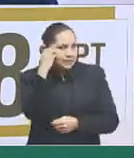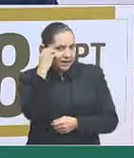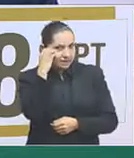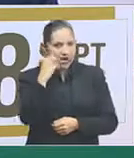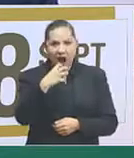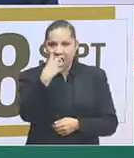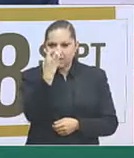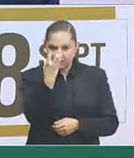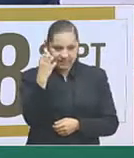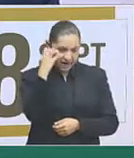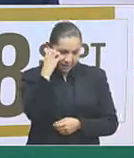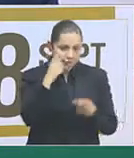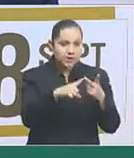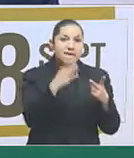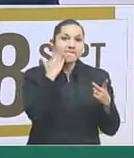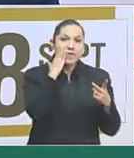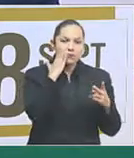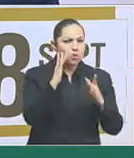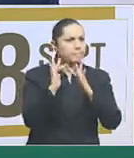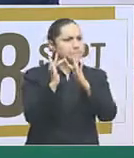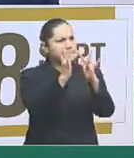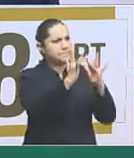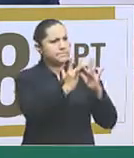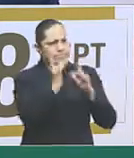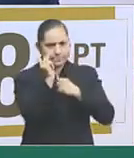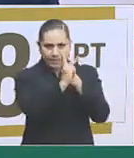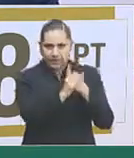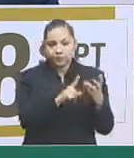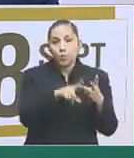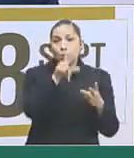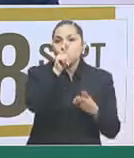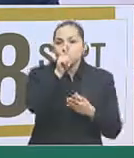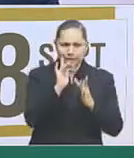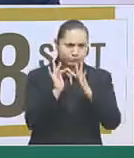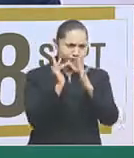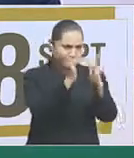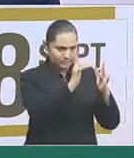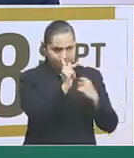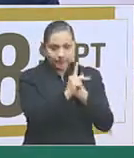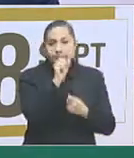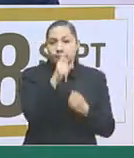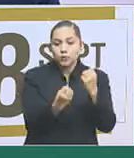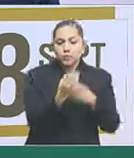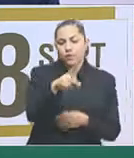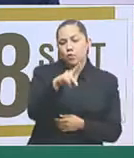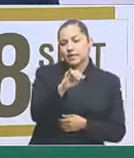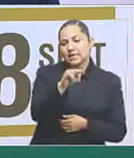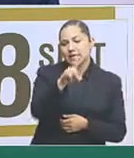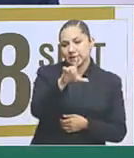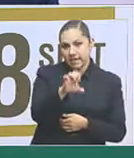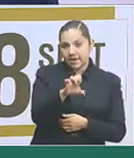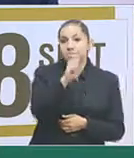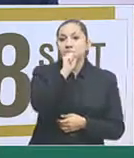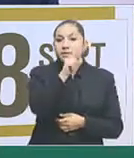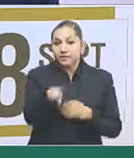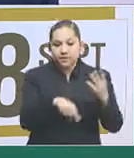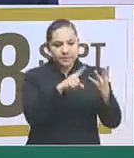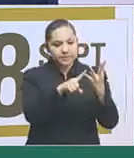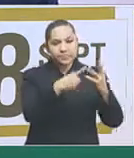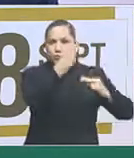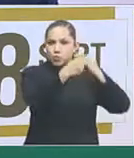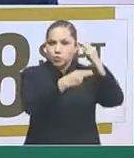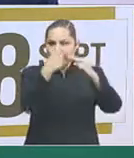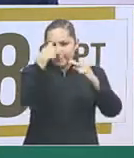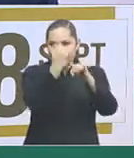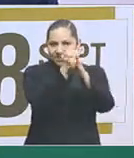global twitter se hizo global se inventó el kindle y el concepto de big data la nube y